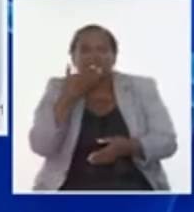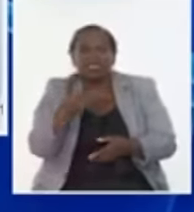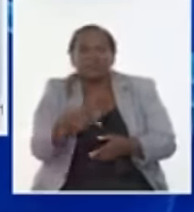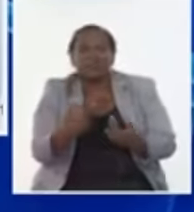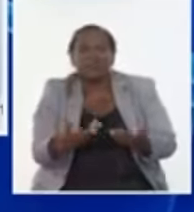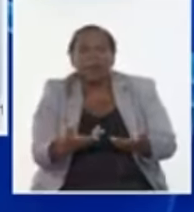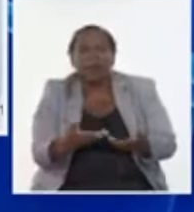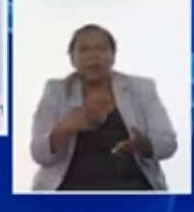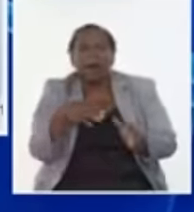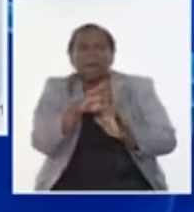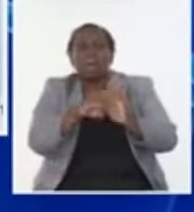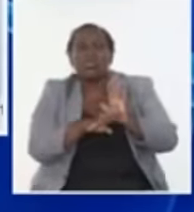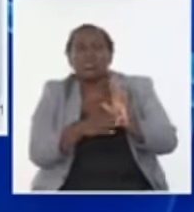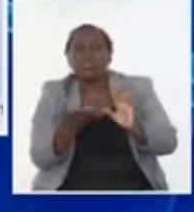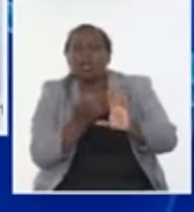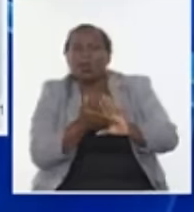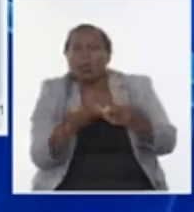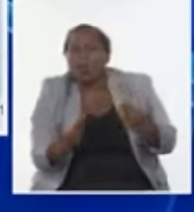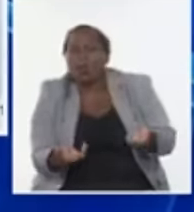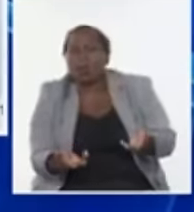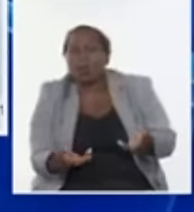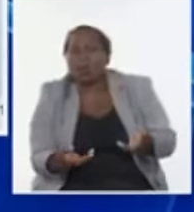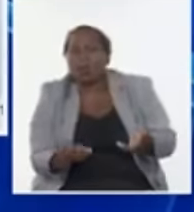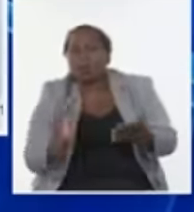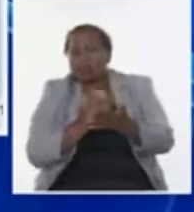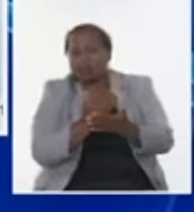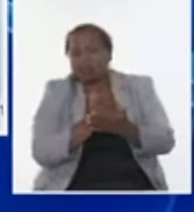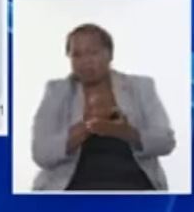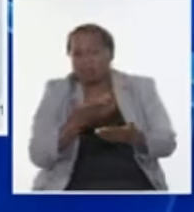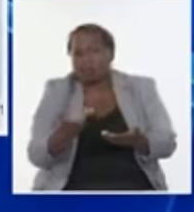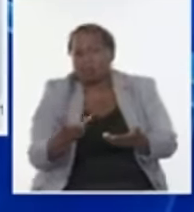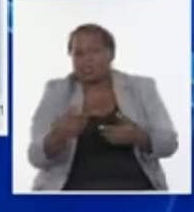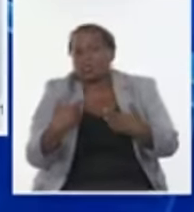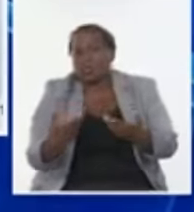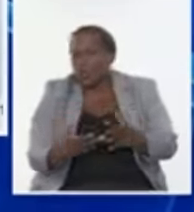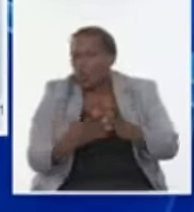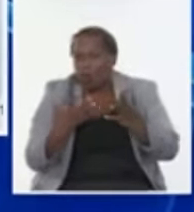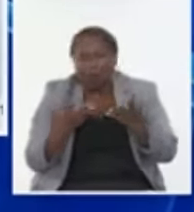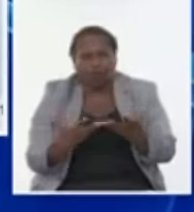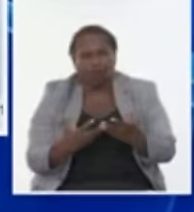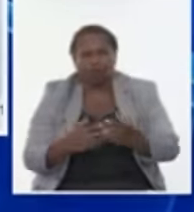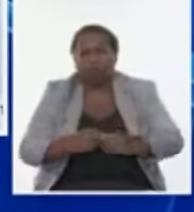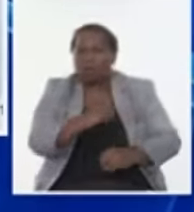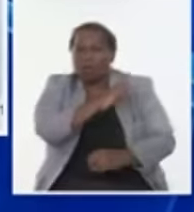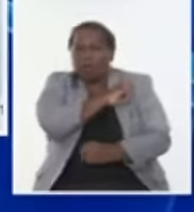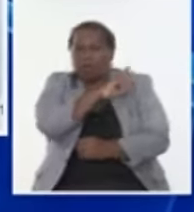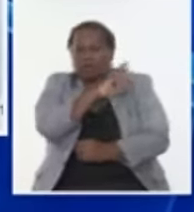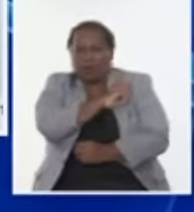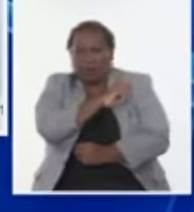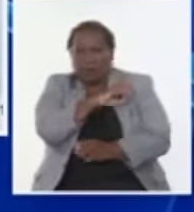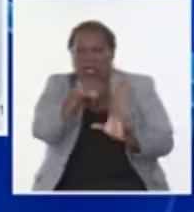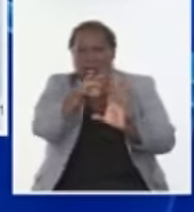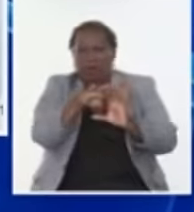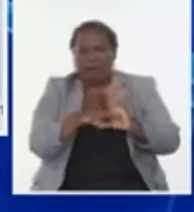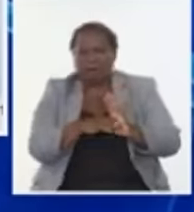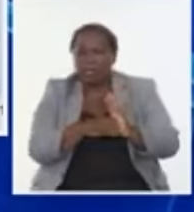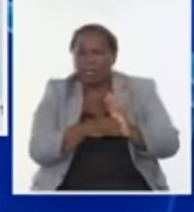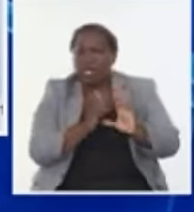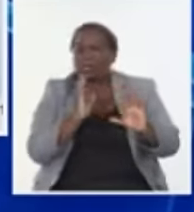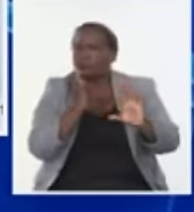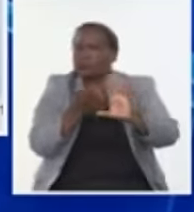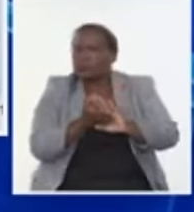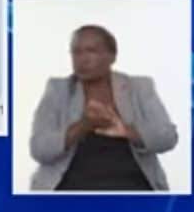primero para erradicar las causas y condiciones, y después, con toda la energía que lleva, las medidas más drásticas, incluyendo las penales,